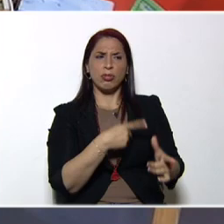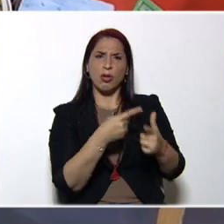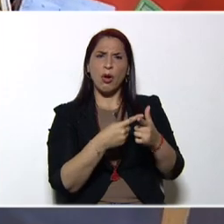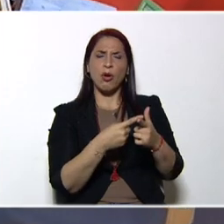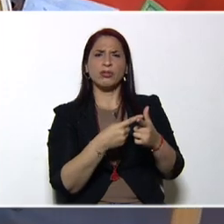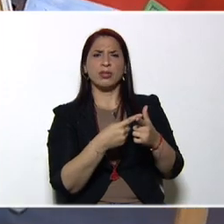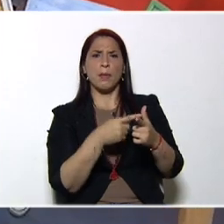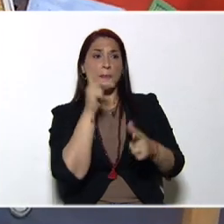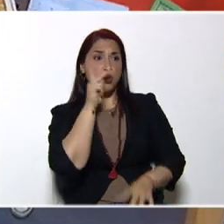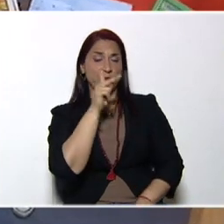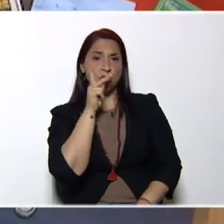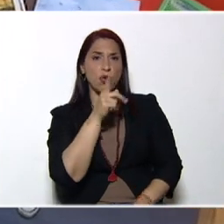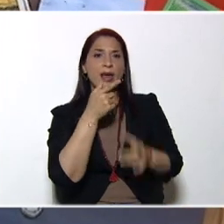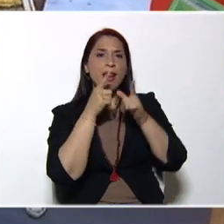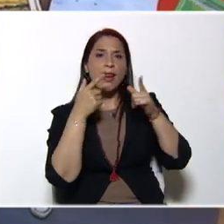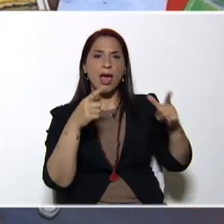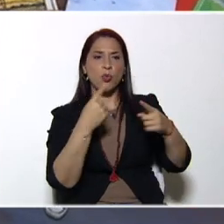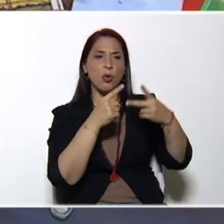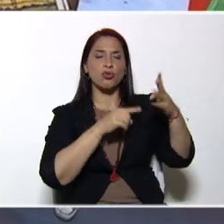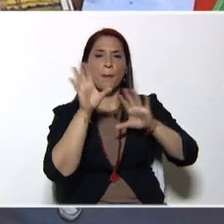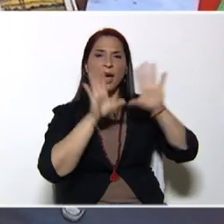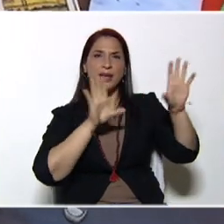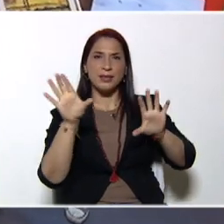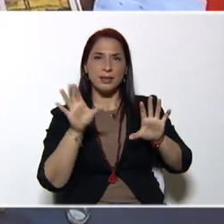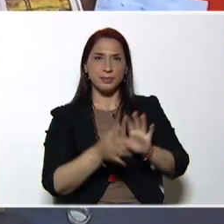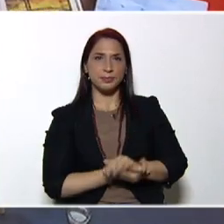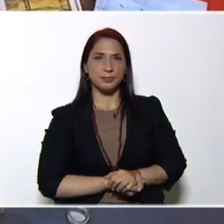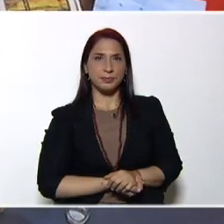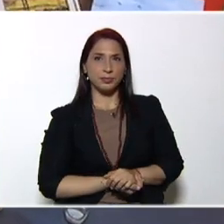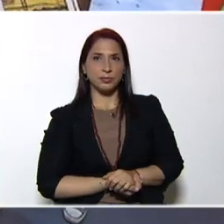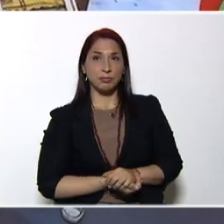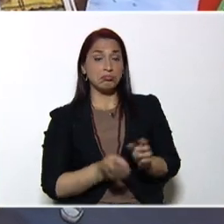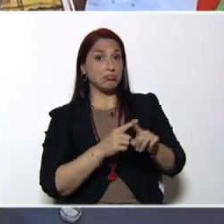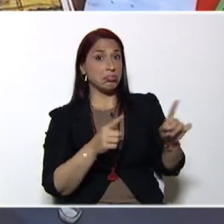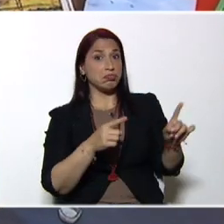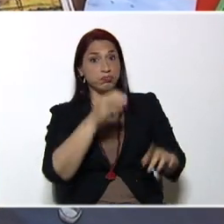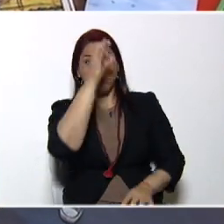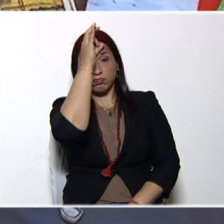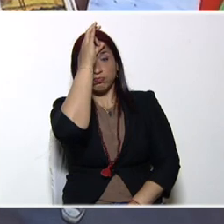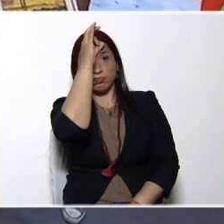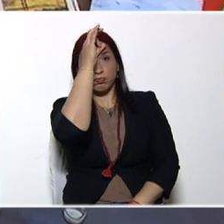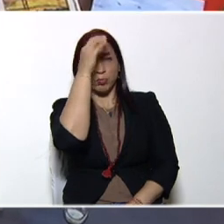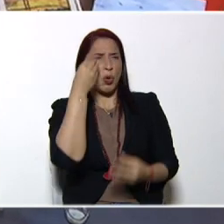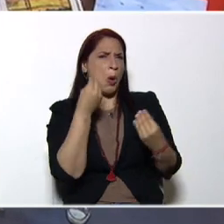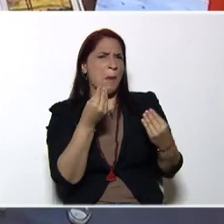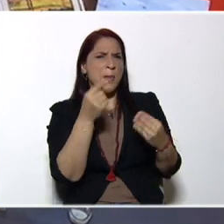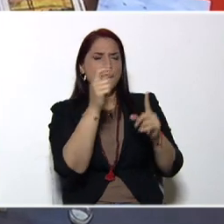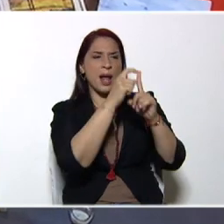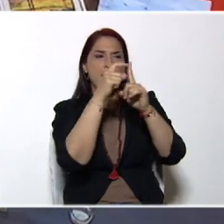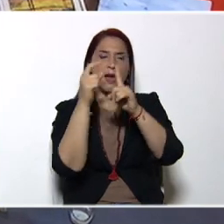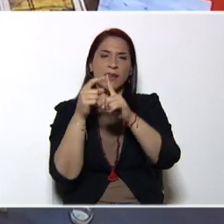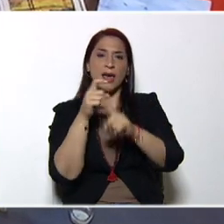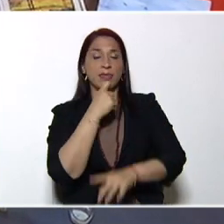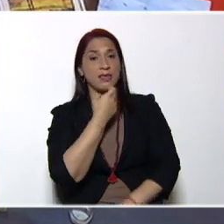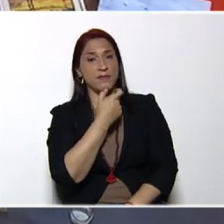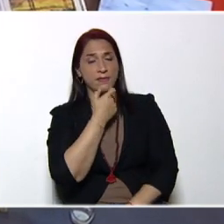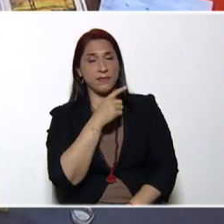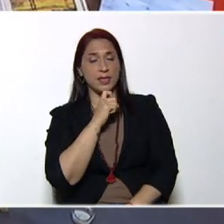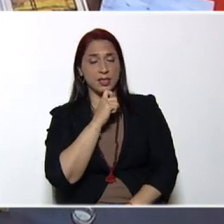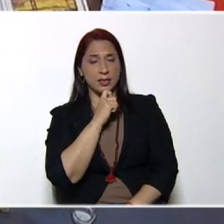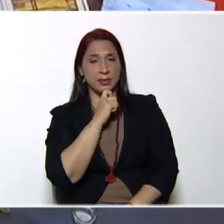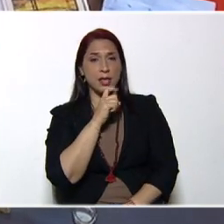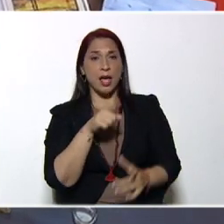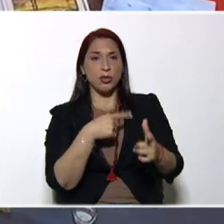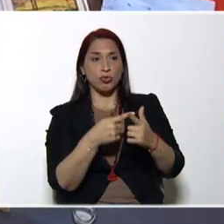lenguas extranjeras, yo sé que se escribe Bacomé, pero no sé si se lee Bacomé. Francisco de Miranda, con este